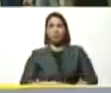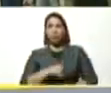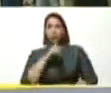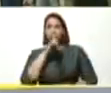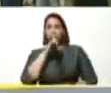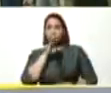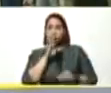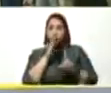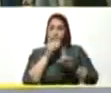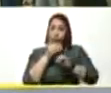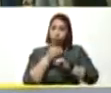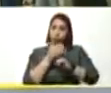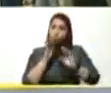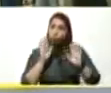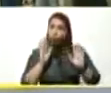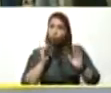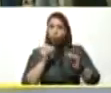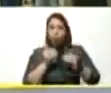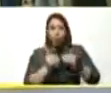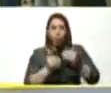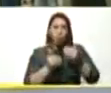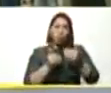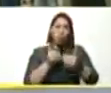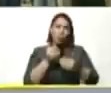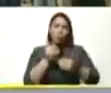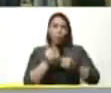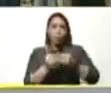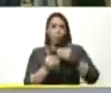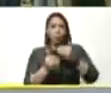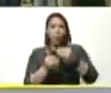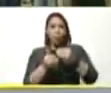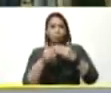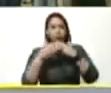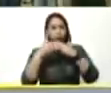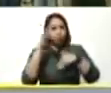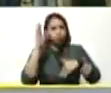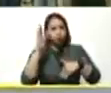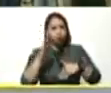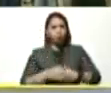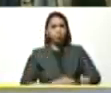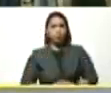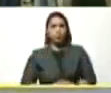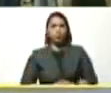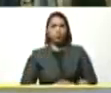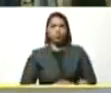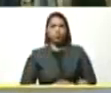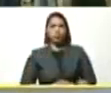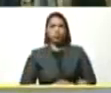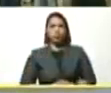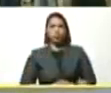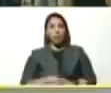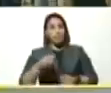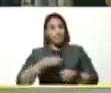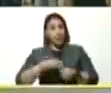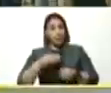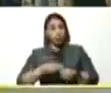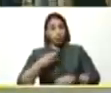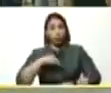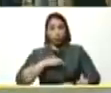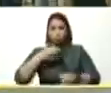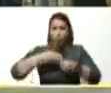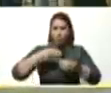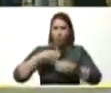Calladito, poquito a poquito vamos lejito con el petro. Cuando lanzamos el petro